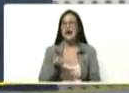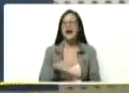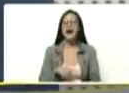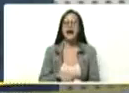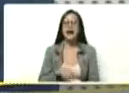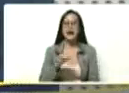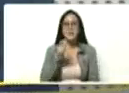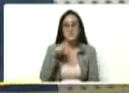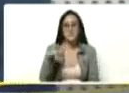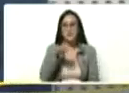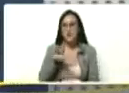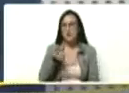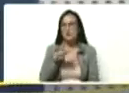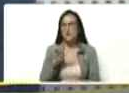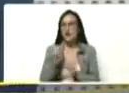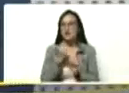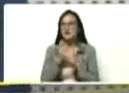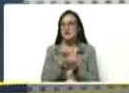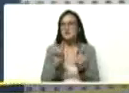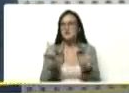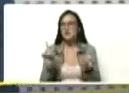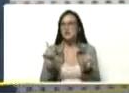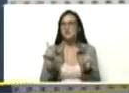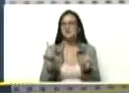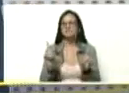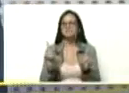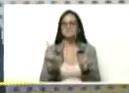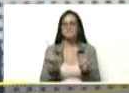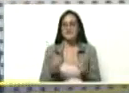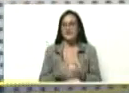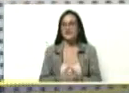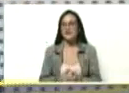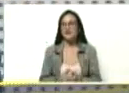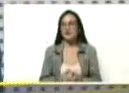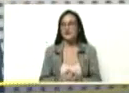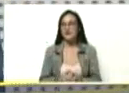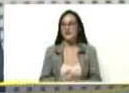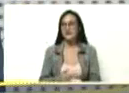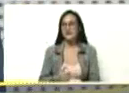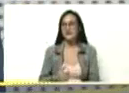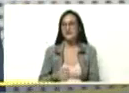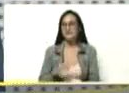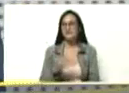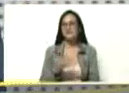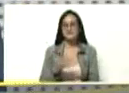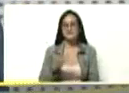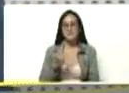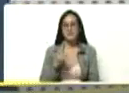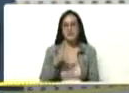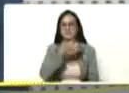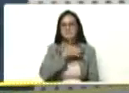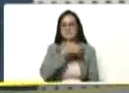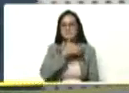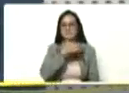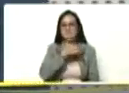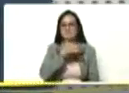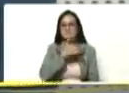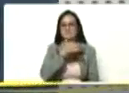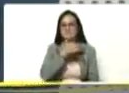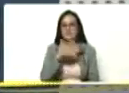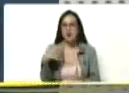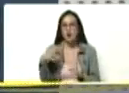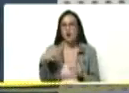Sectores antidemocráticos no desisten en su constante hostigamiento